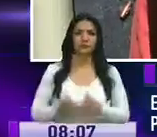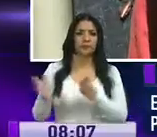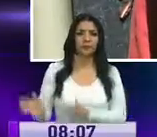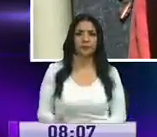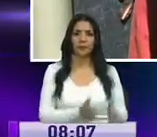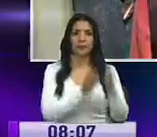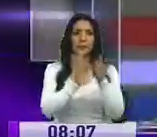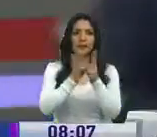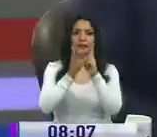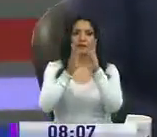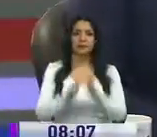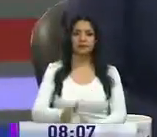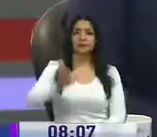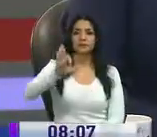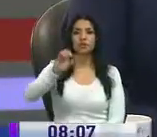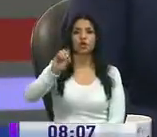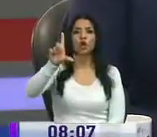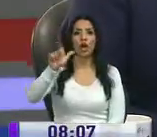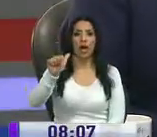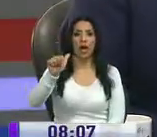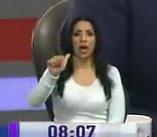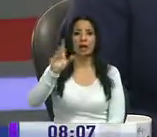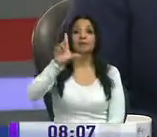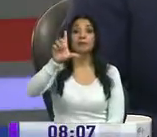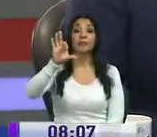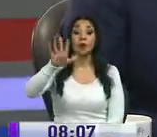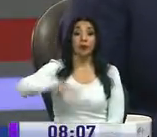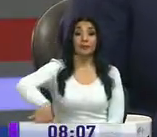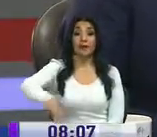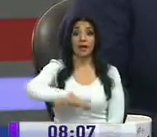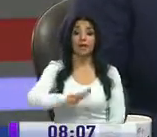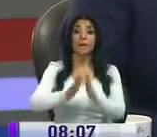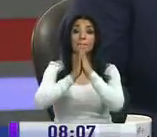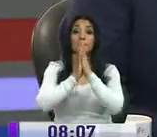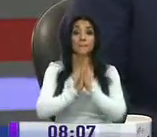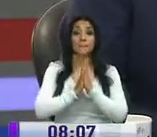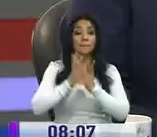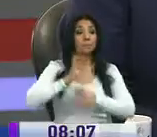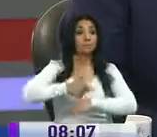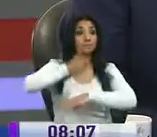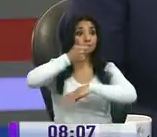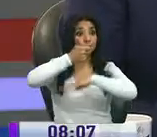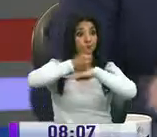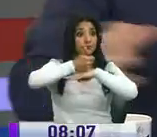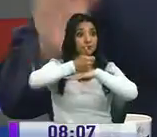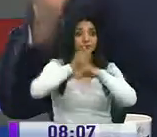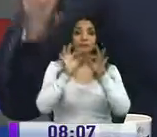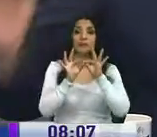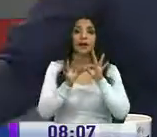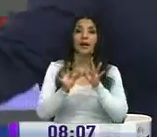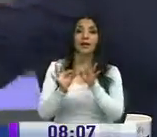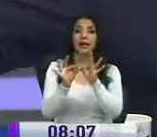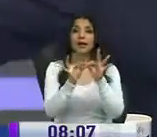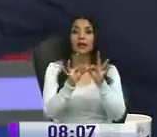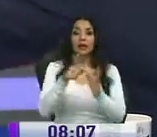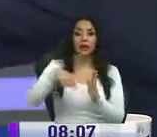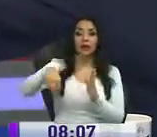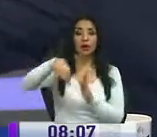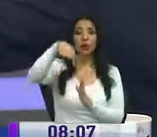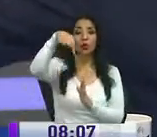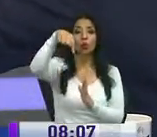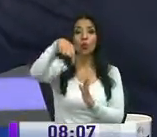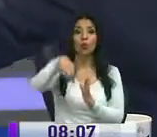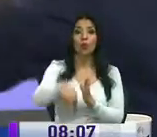Con los vecinos de La Tola, en cambio, La Tola Baja están solicitando a ustedes, autoridades, que se arregle un hueco de